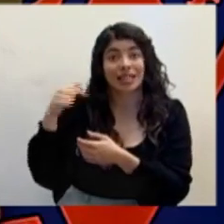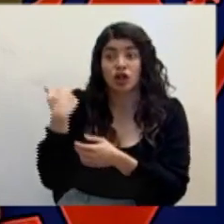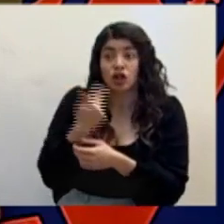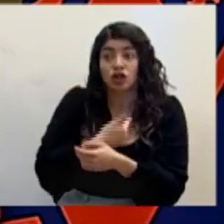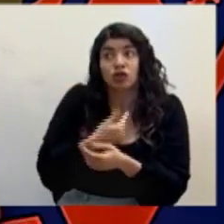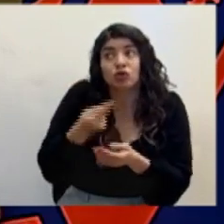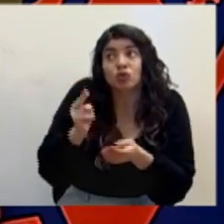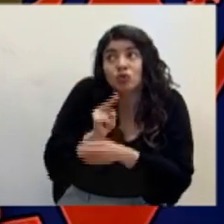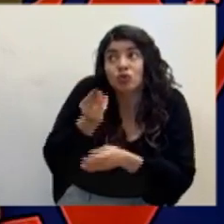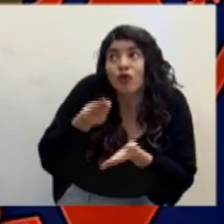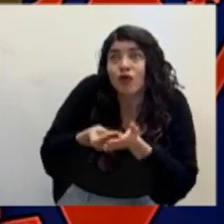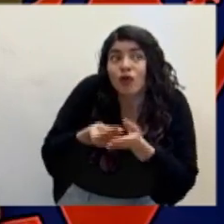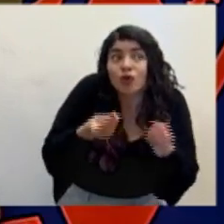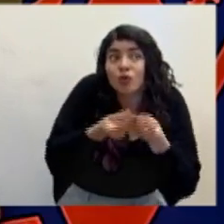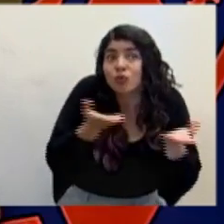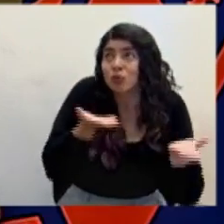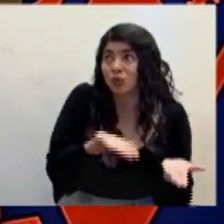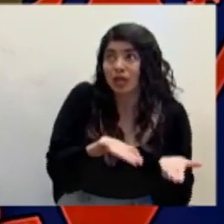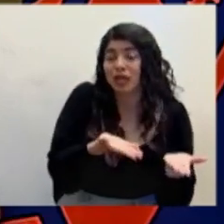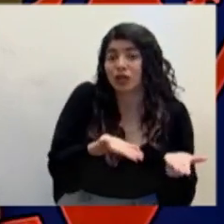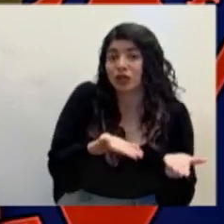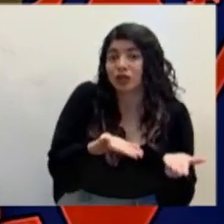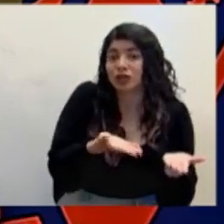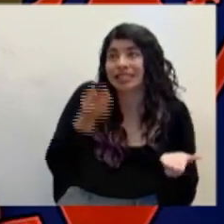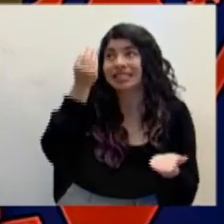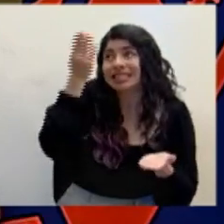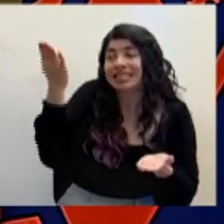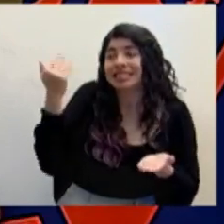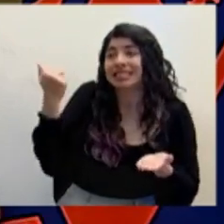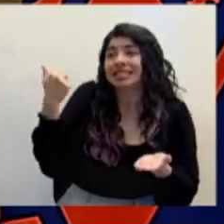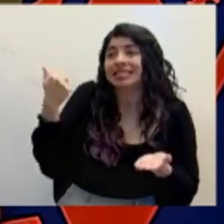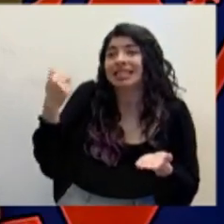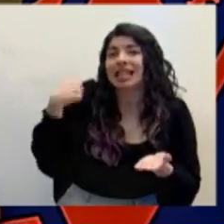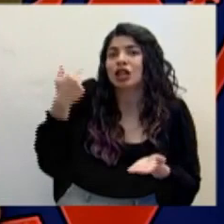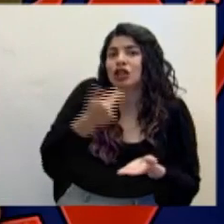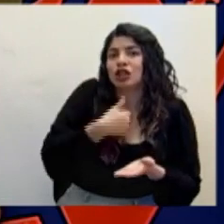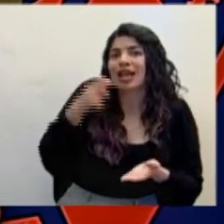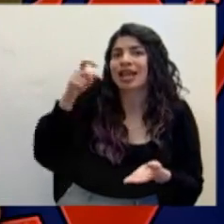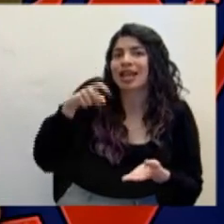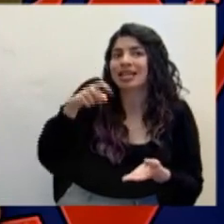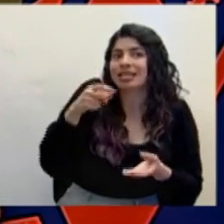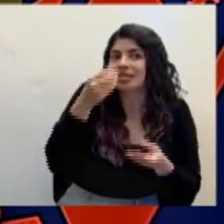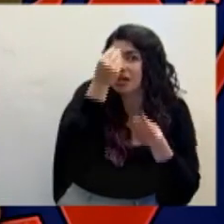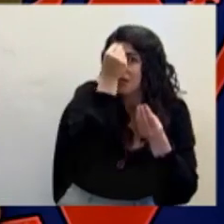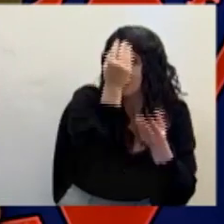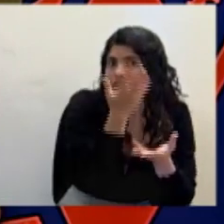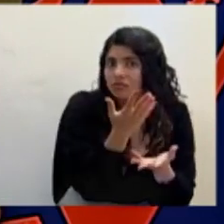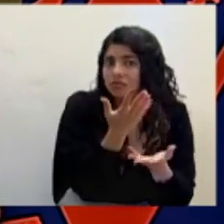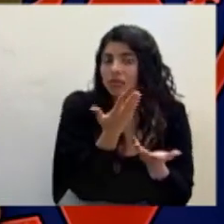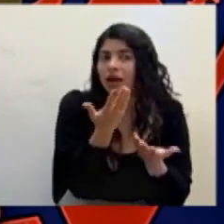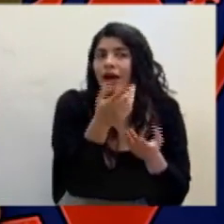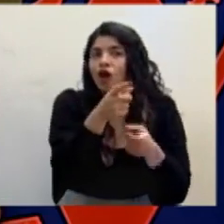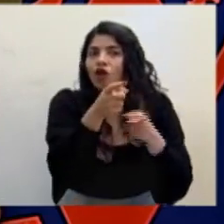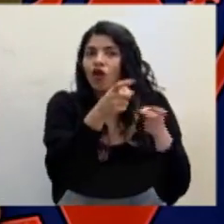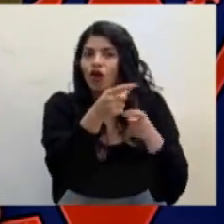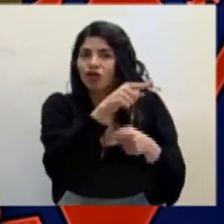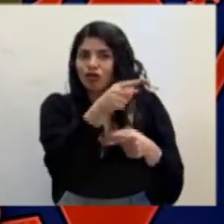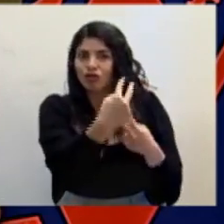recursos públicos, va a haber una necesidad de rendir cuentas, ya sea entidades de control